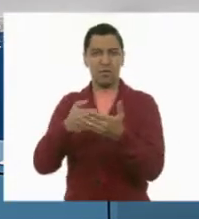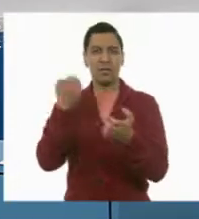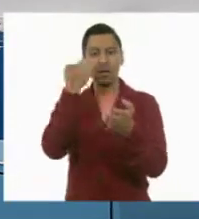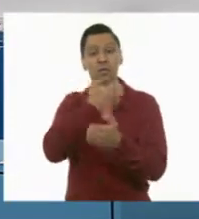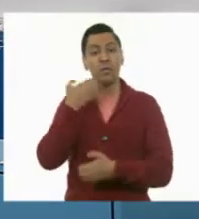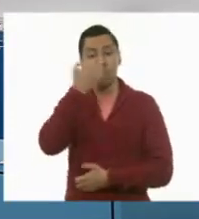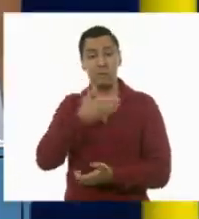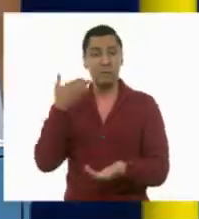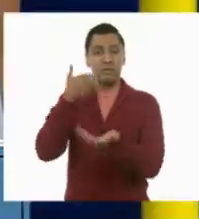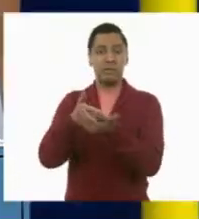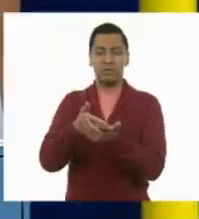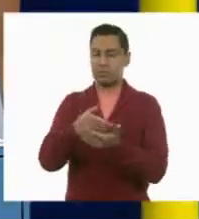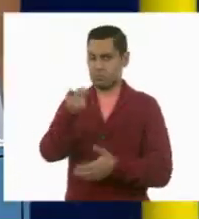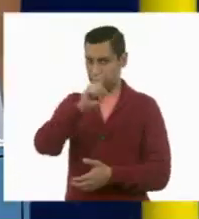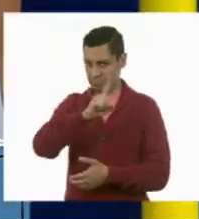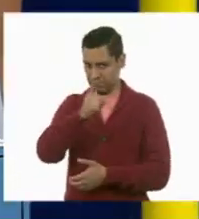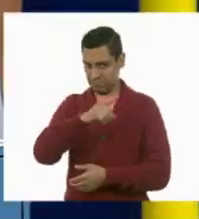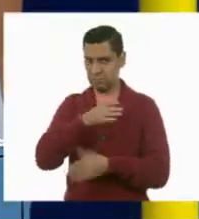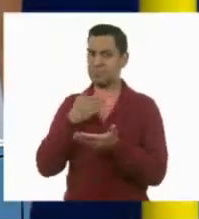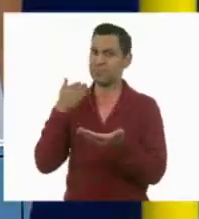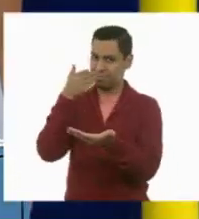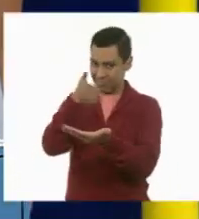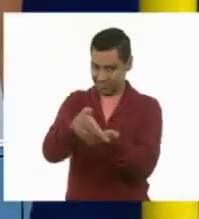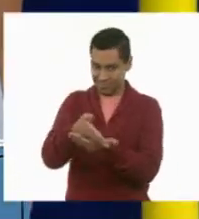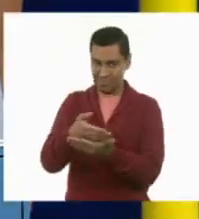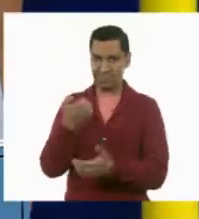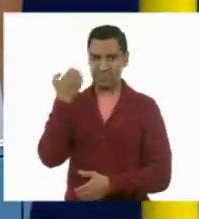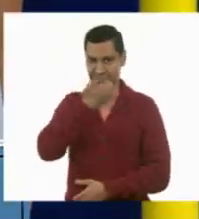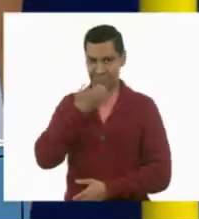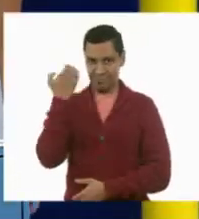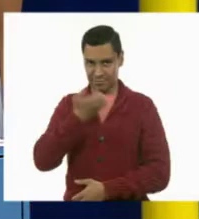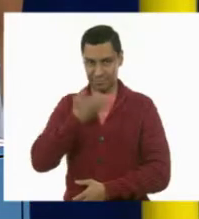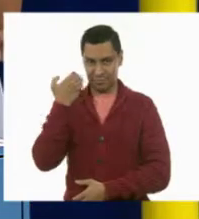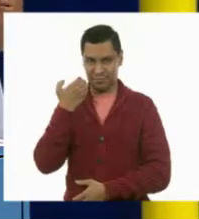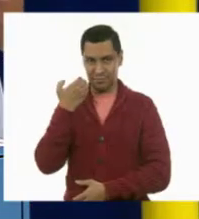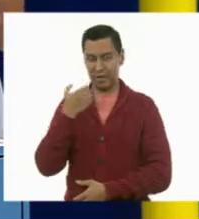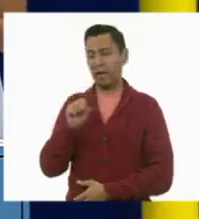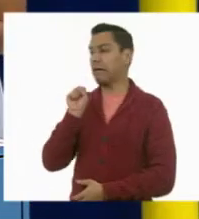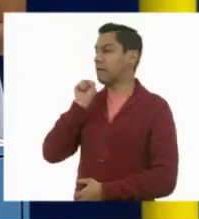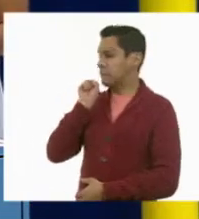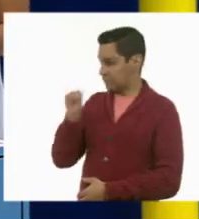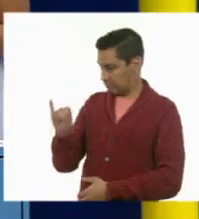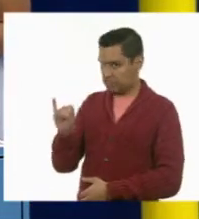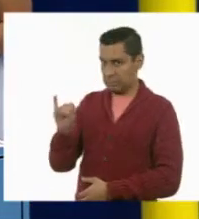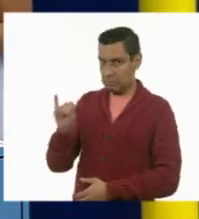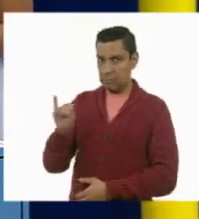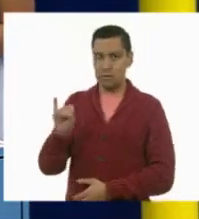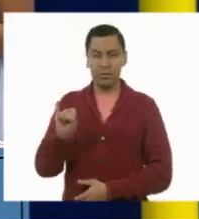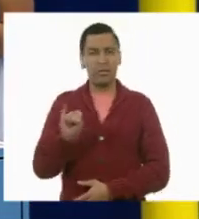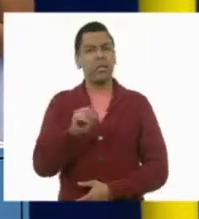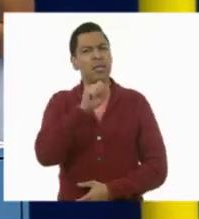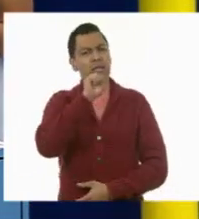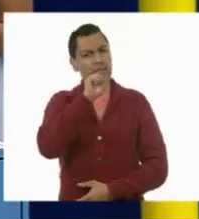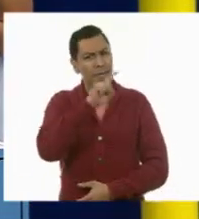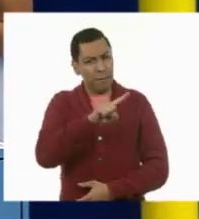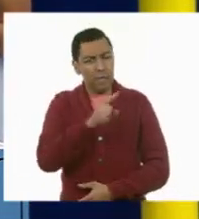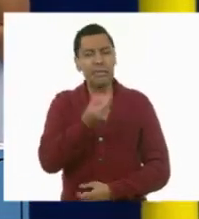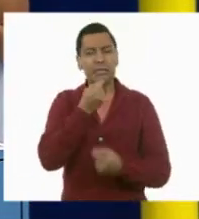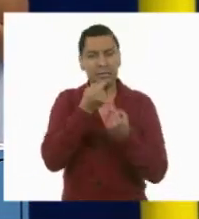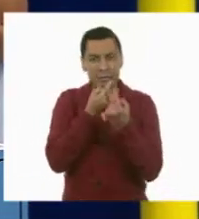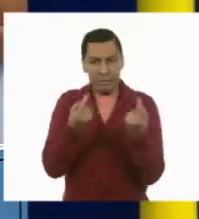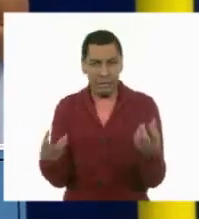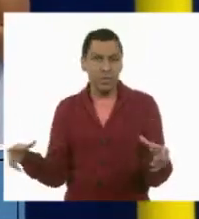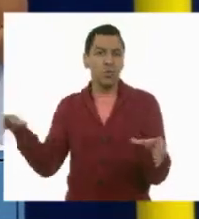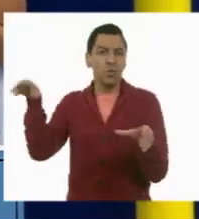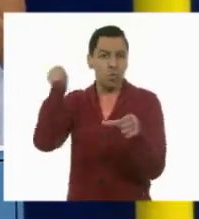escuela. Debemos de cumplir con esa parte. Así es. Y yo creo que podríamos poner el derecho a la inclusión de niñas, niños